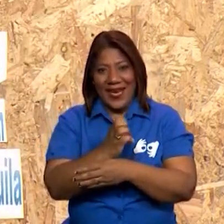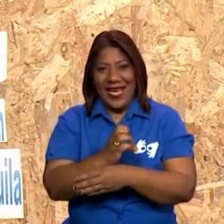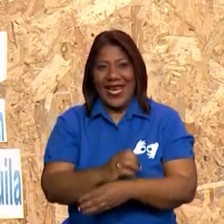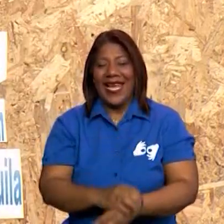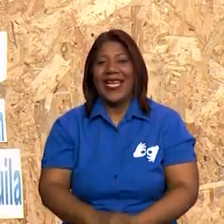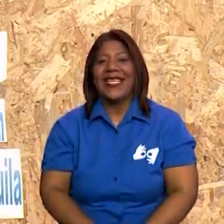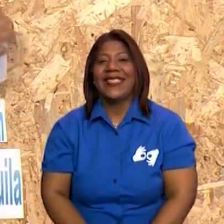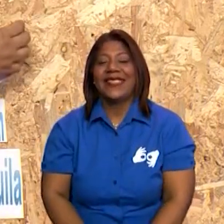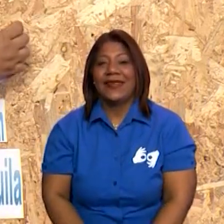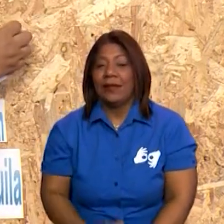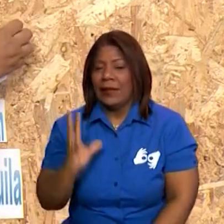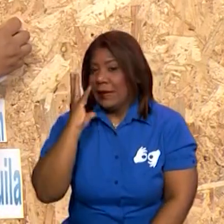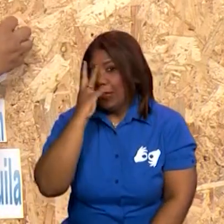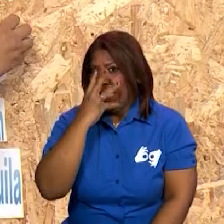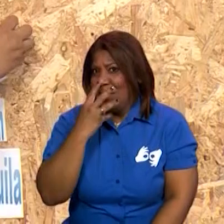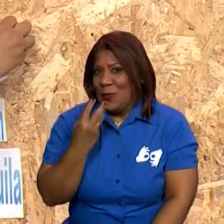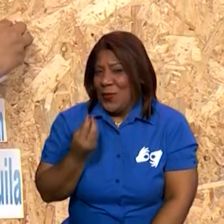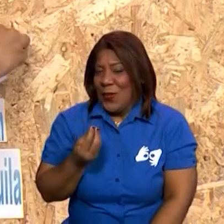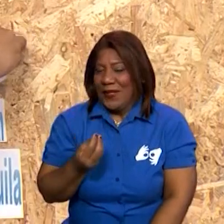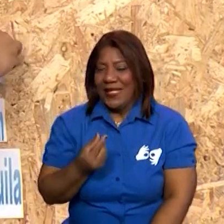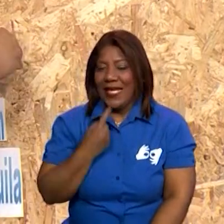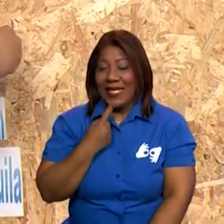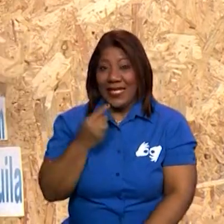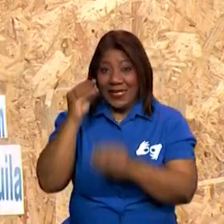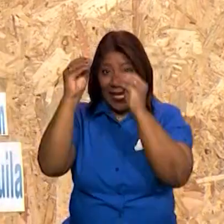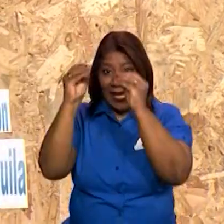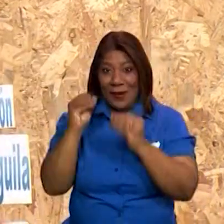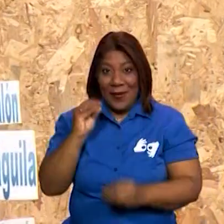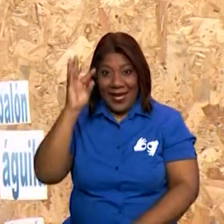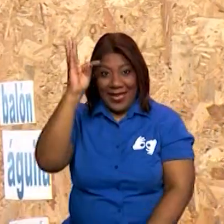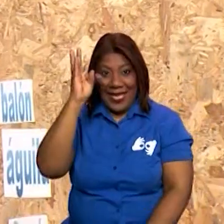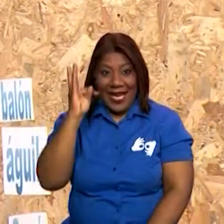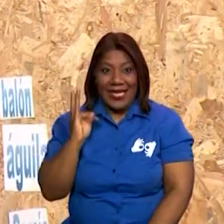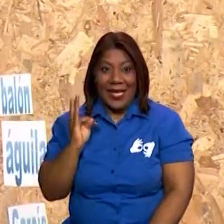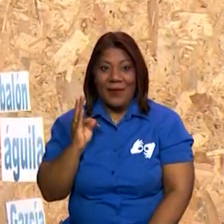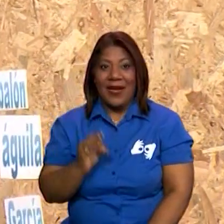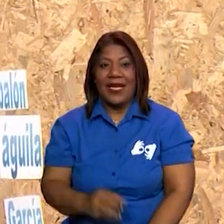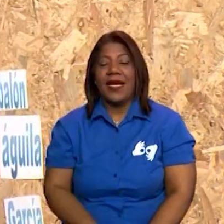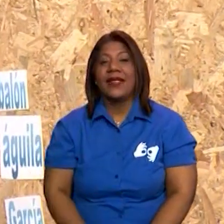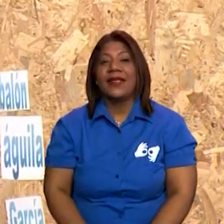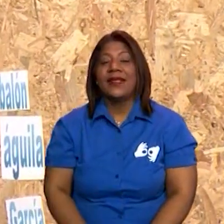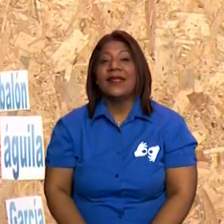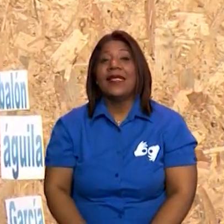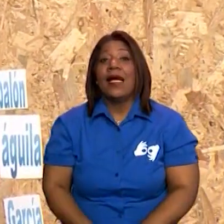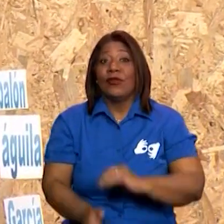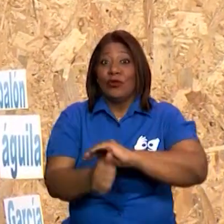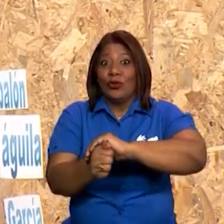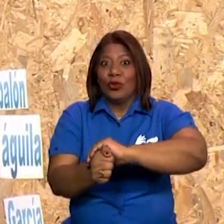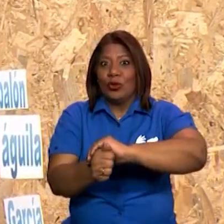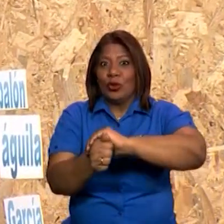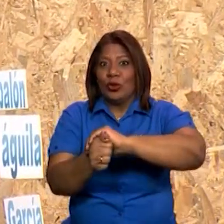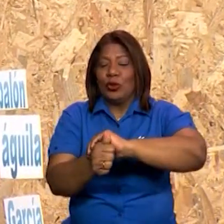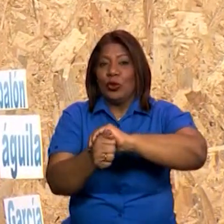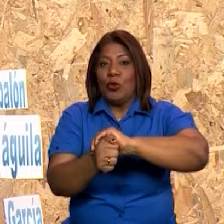provincia. Muy hermosa, por cierto. Luego tenemos la palabra tortuga.